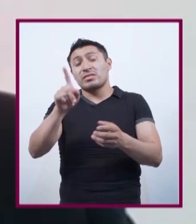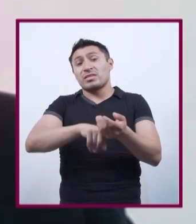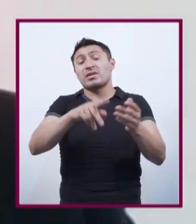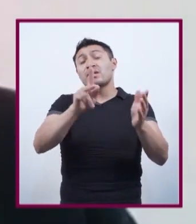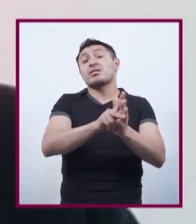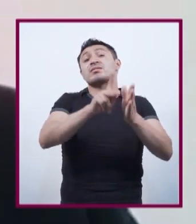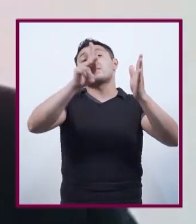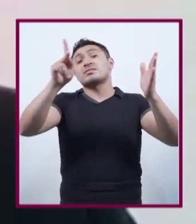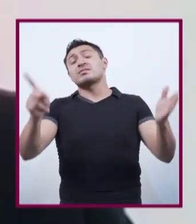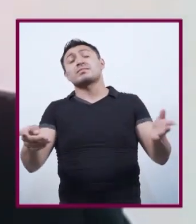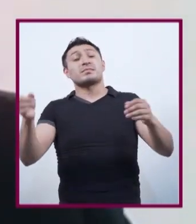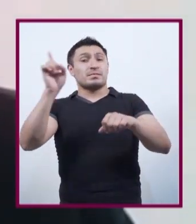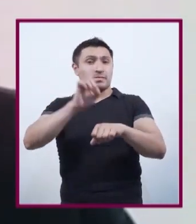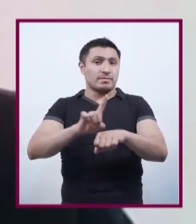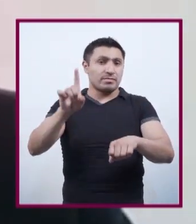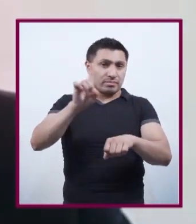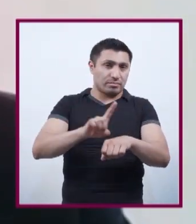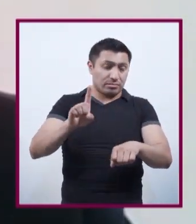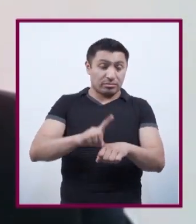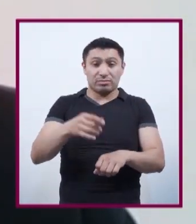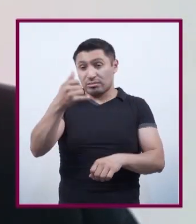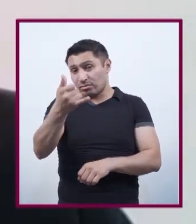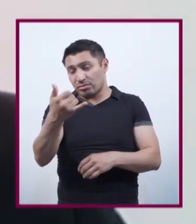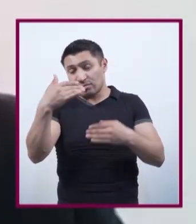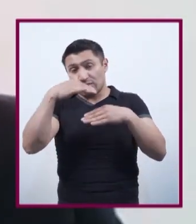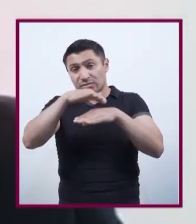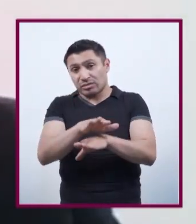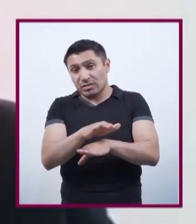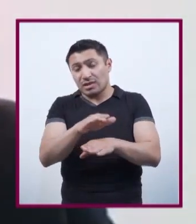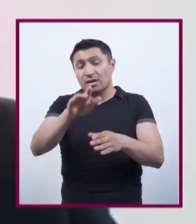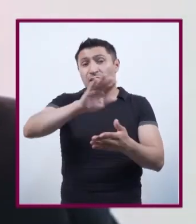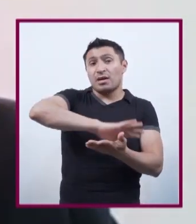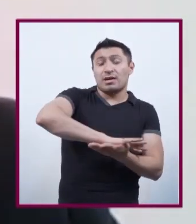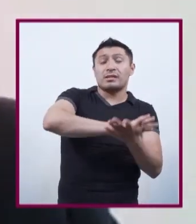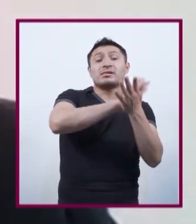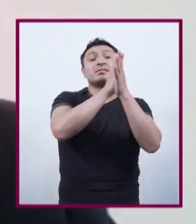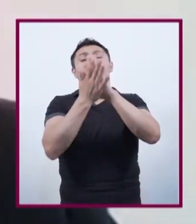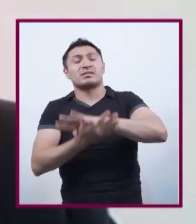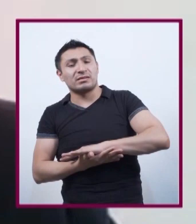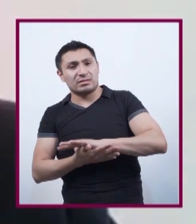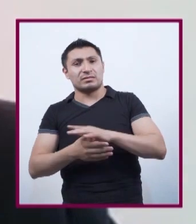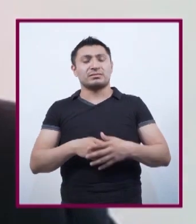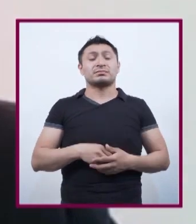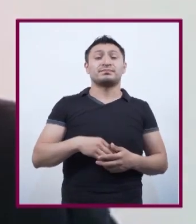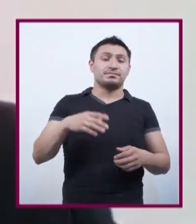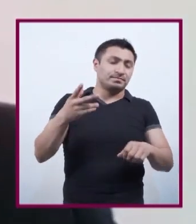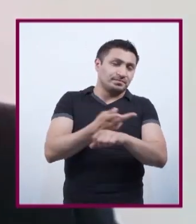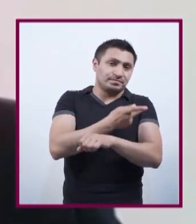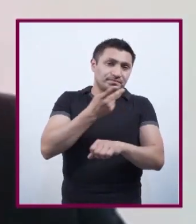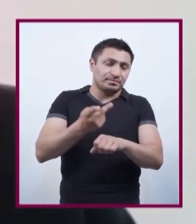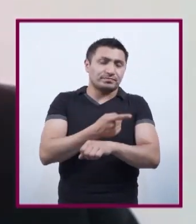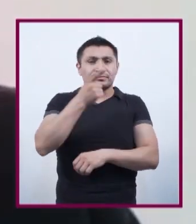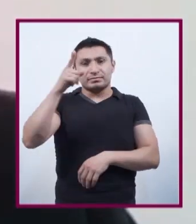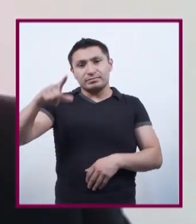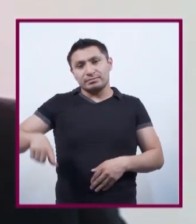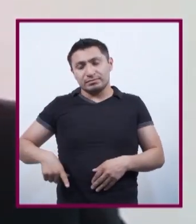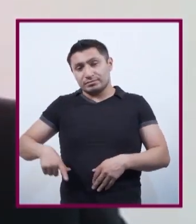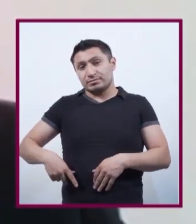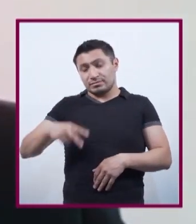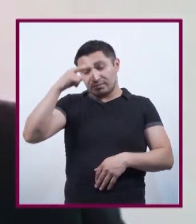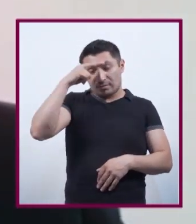todo lo que iba apareciendo en la prensa diaria y que tenía que ver sobre todo con las transformaciones que